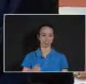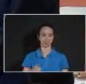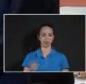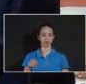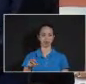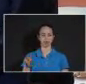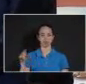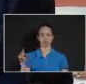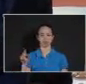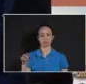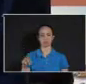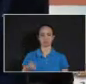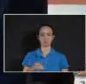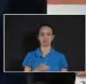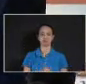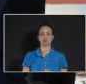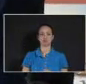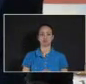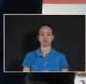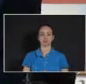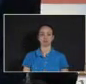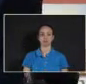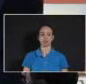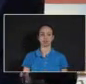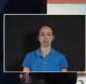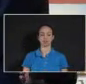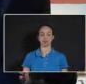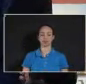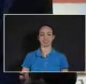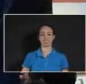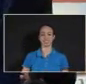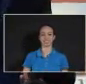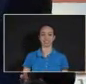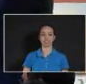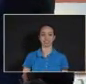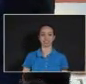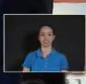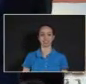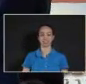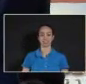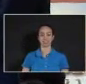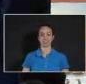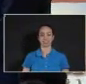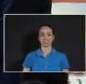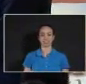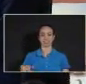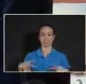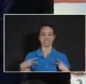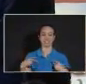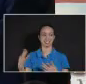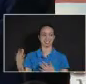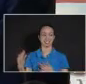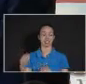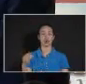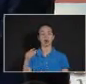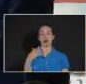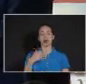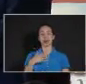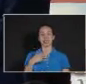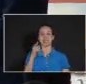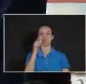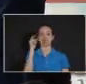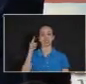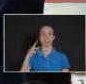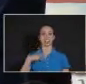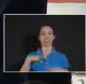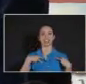anhelo y de verdad lo bendigo a Él de primero, porque ha escuchado mis oraciones y de verdad, como